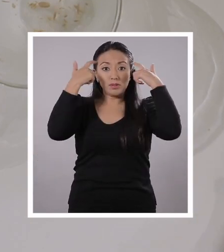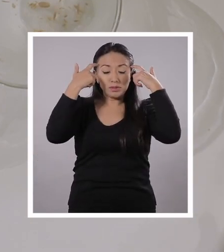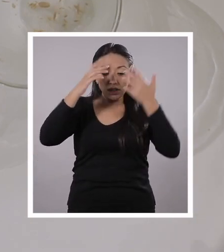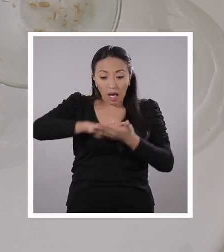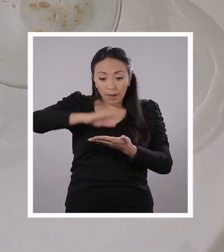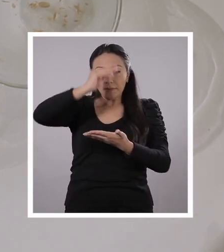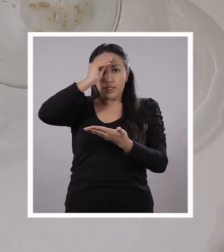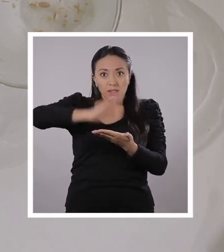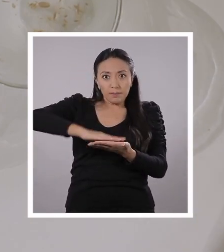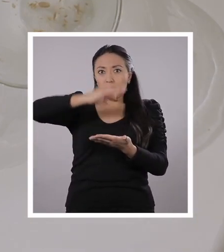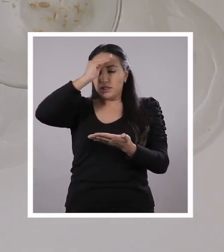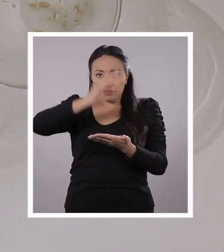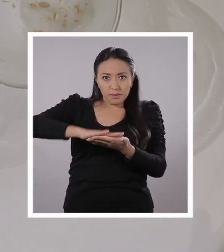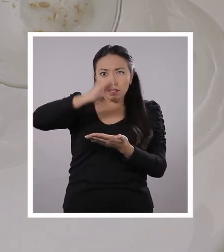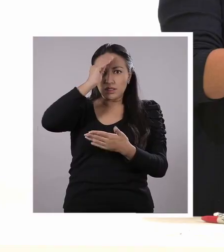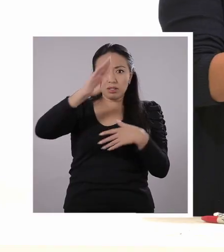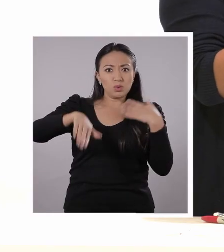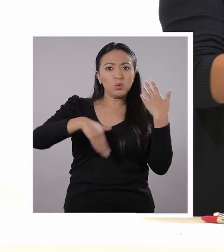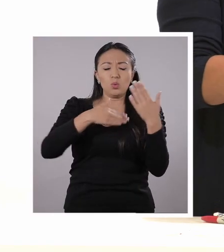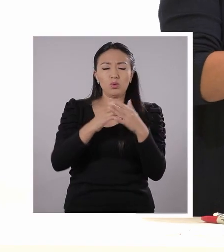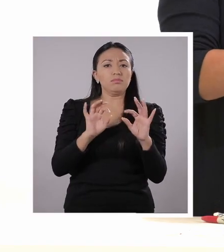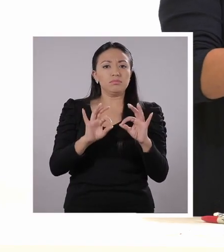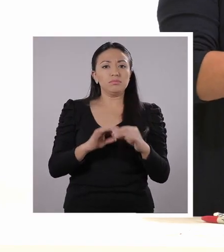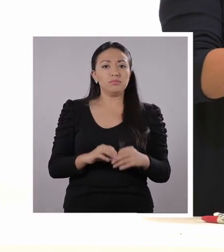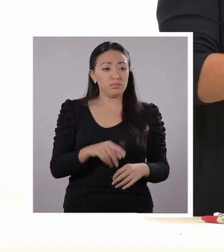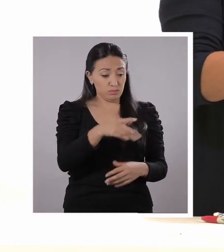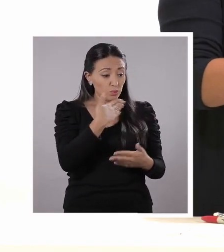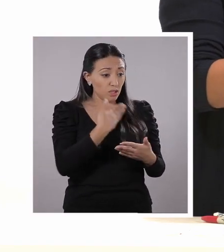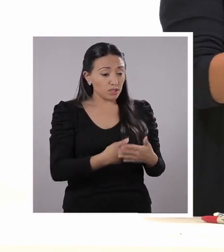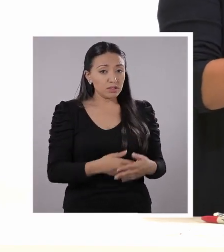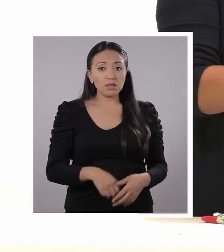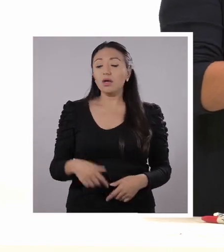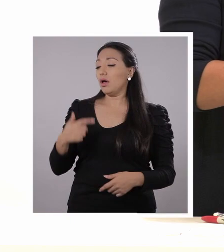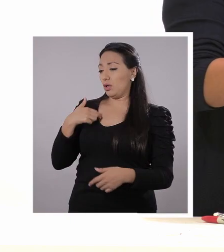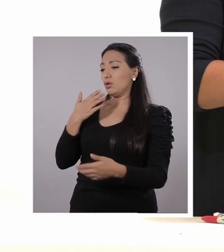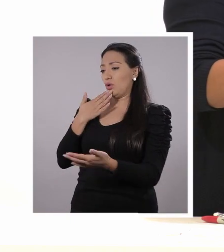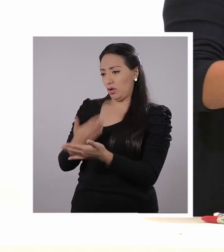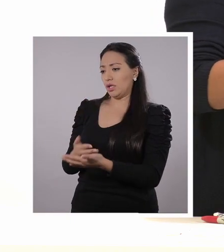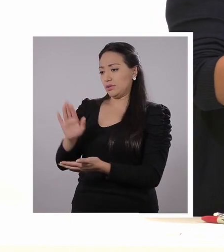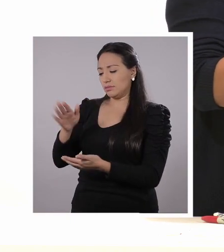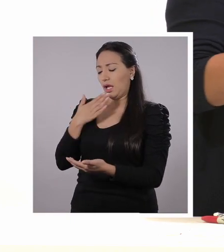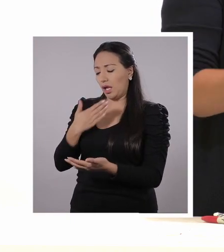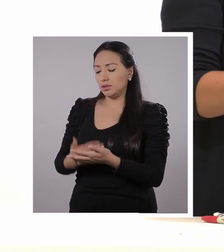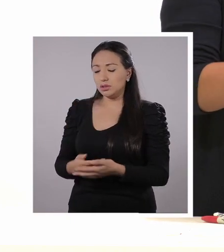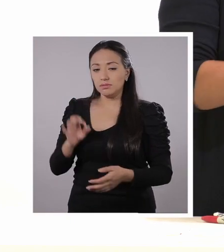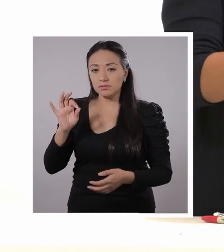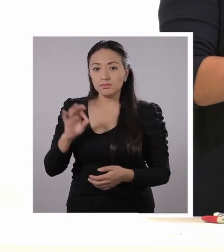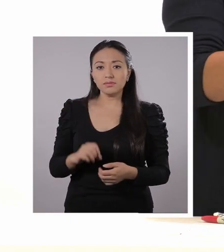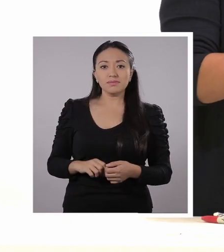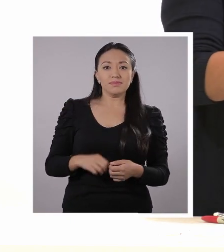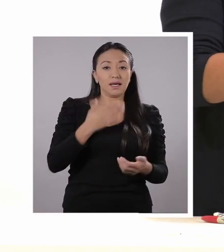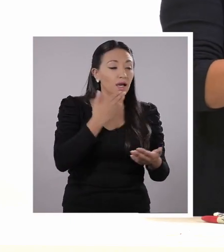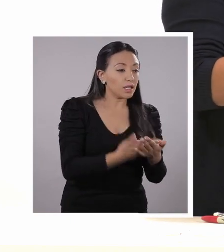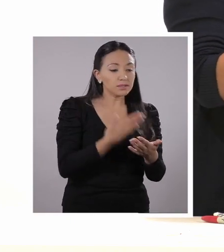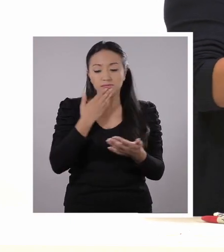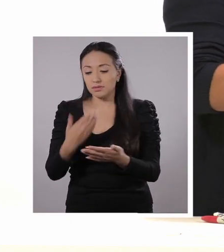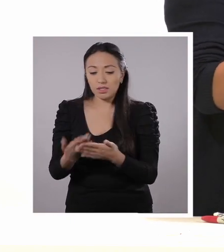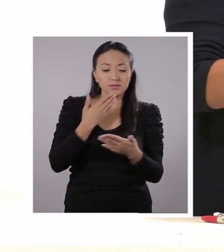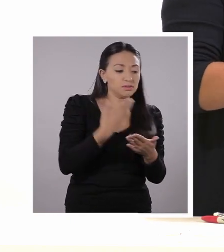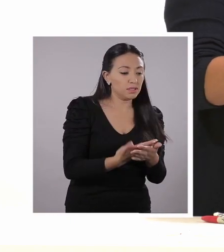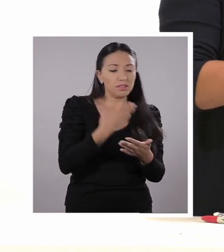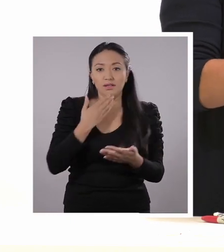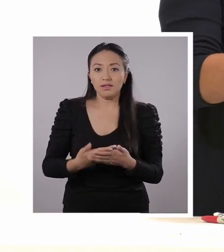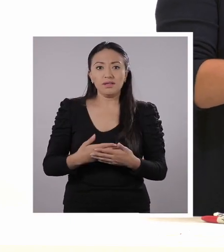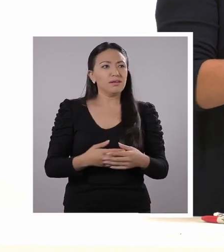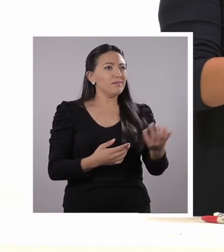cuerpo, mi cerebro están aprendiendo todo lo que usted me está diciendo. ¿Estás agradecido por eso? Estoy agradecido. Muchas gracias a la vida, muchas gracias a la profe, muchas